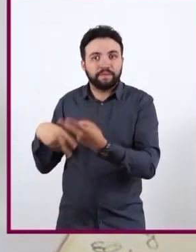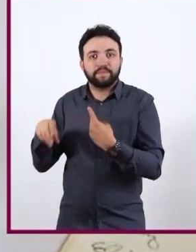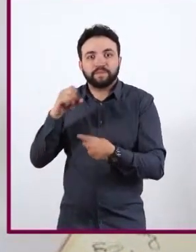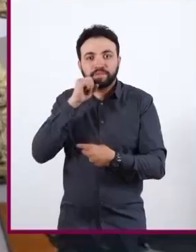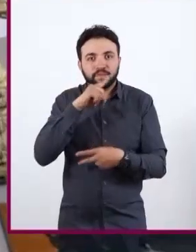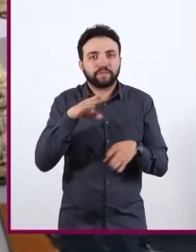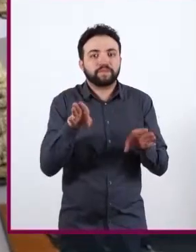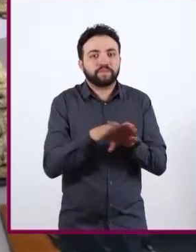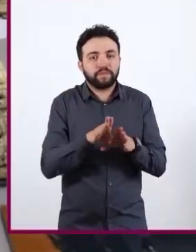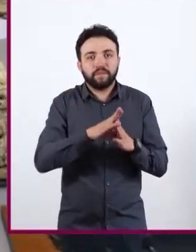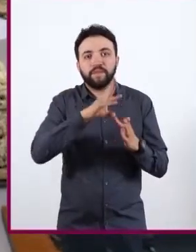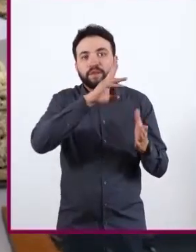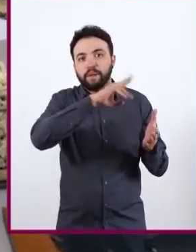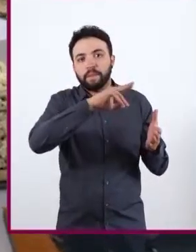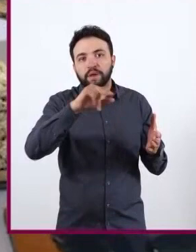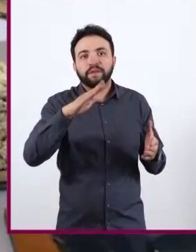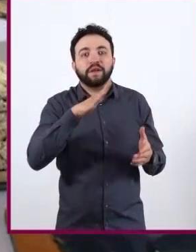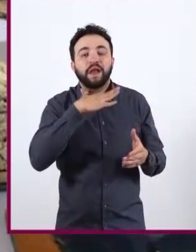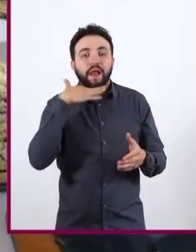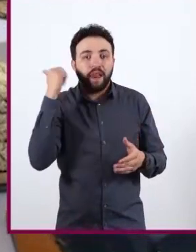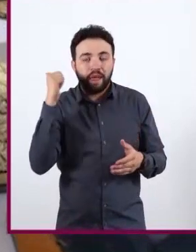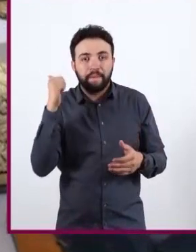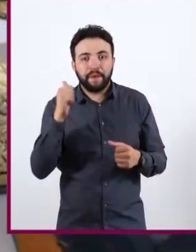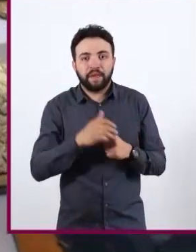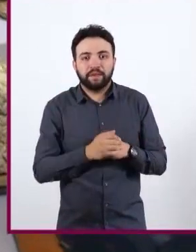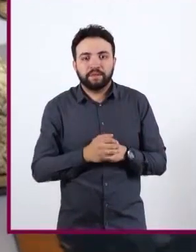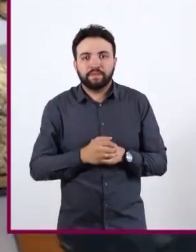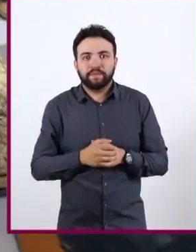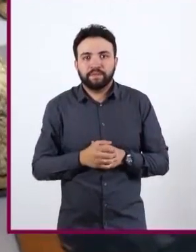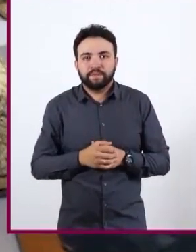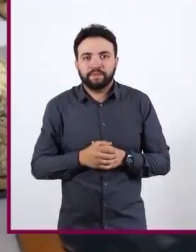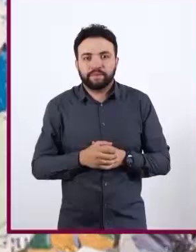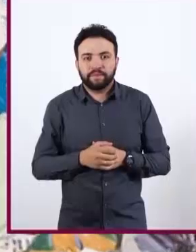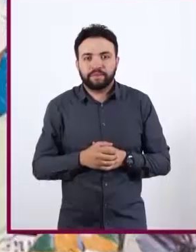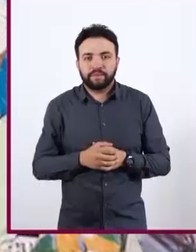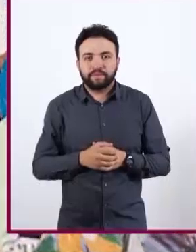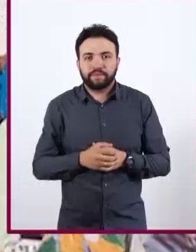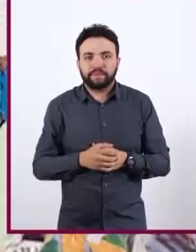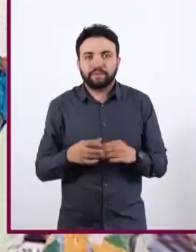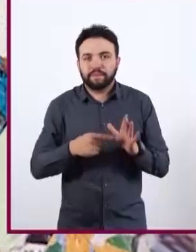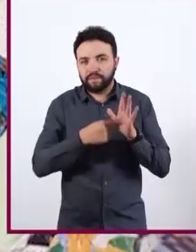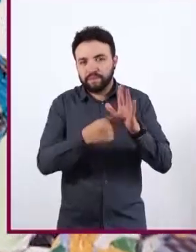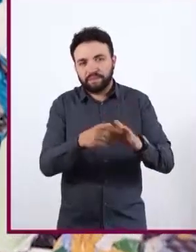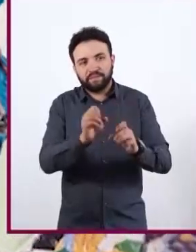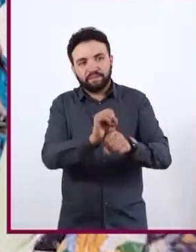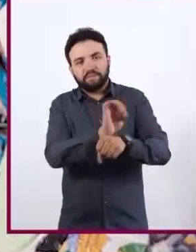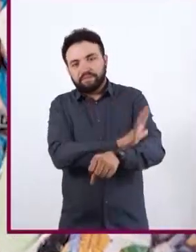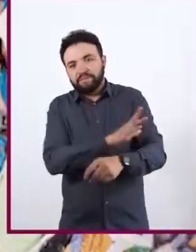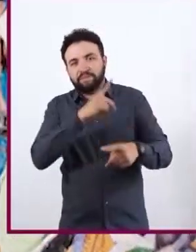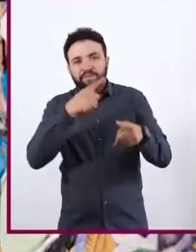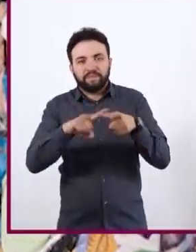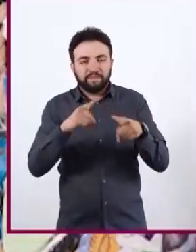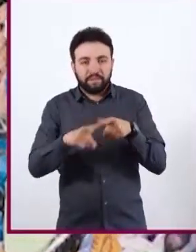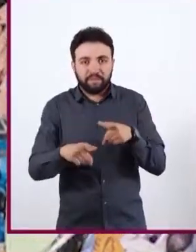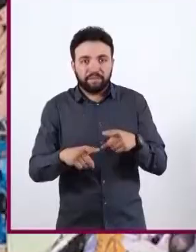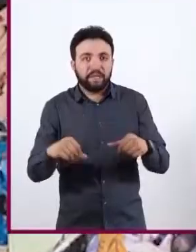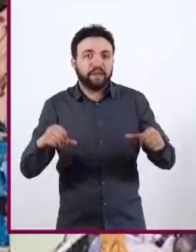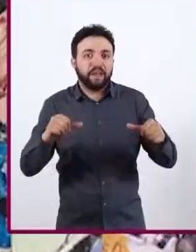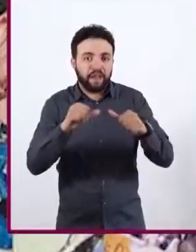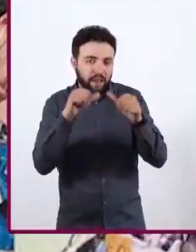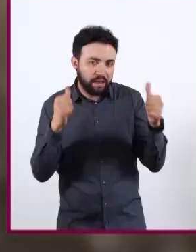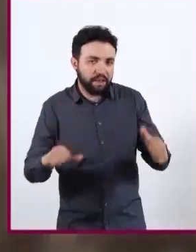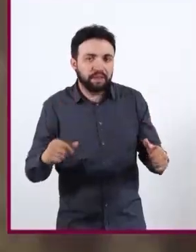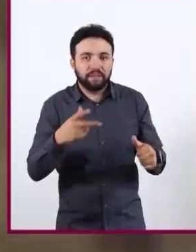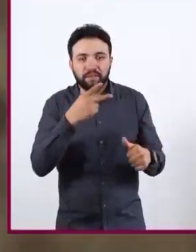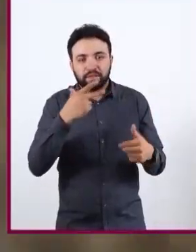del lado de la pintura alemana, sobre todo, ¿no? Expresionista, y muchos de los artistas contemporáneos a los